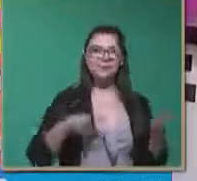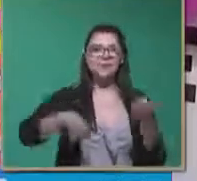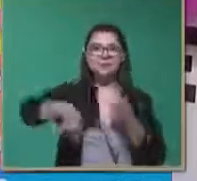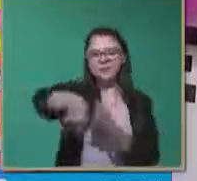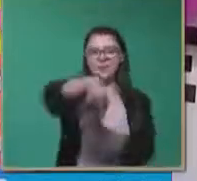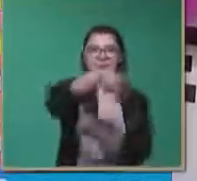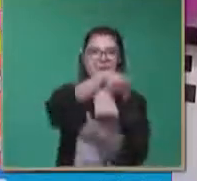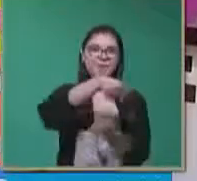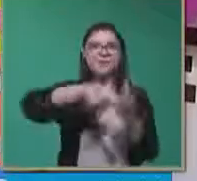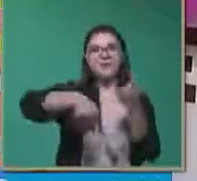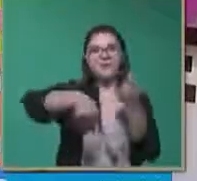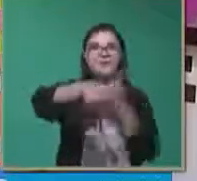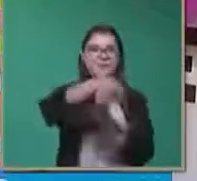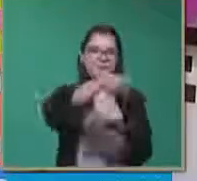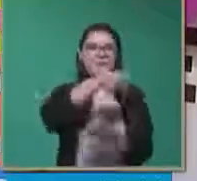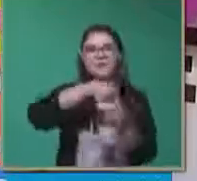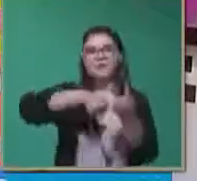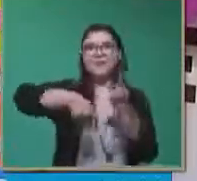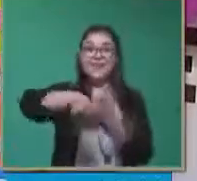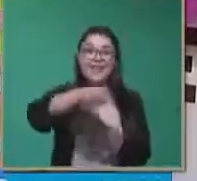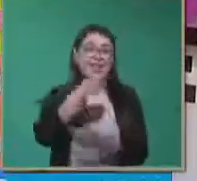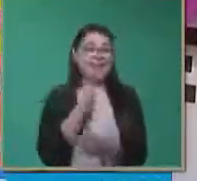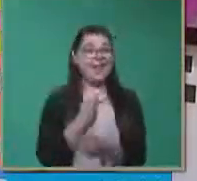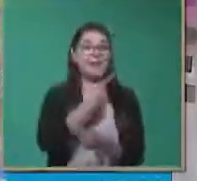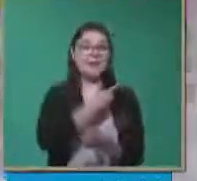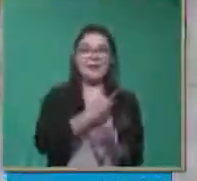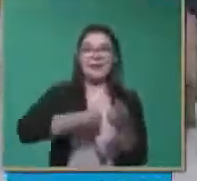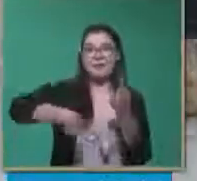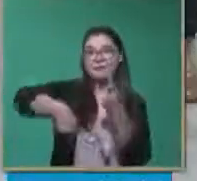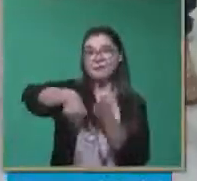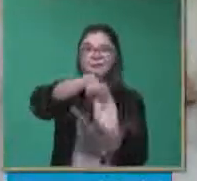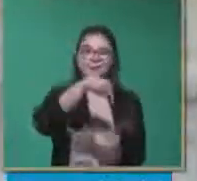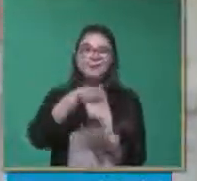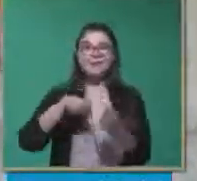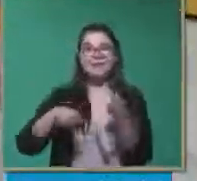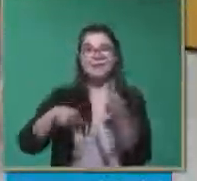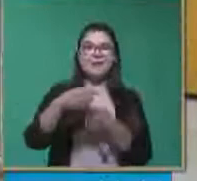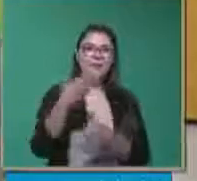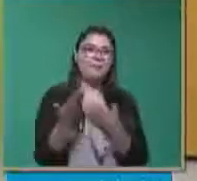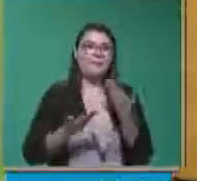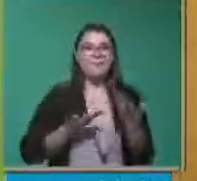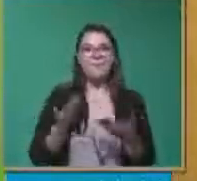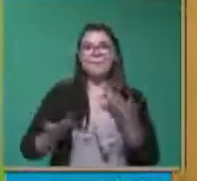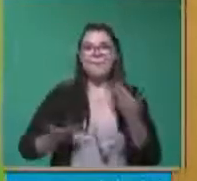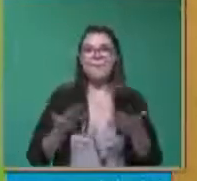vamos. Ah, y hay que bailar mientras giramos. Vamos bailando. Y aplaudiendo.